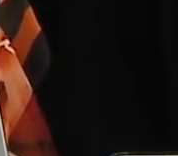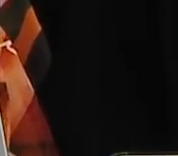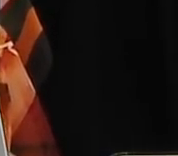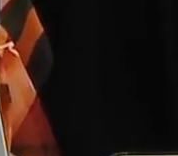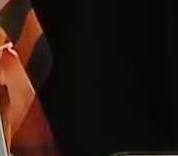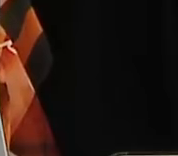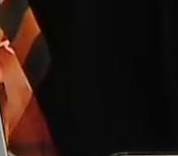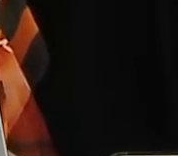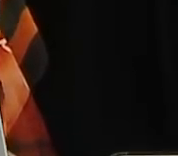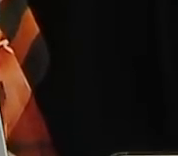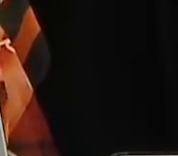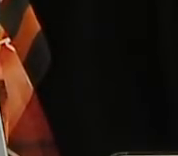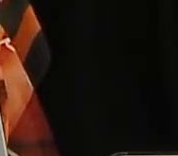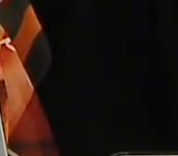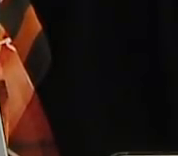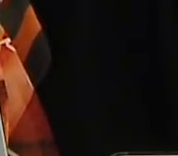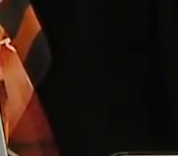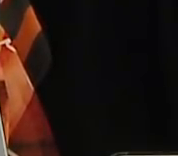un delito detrás de